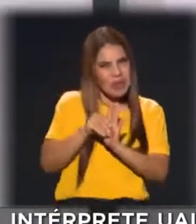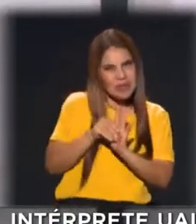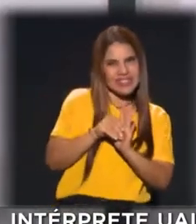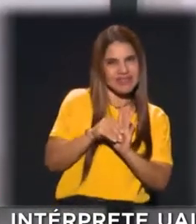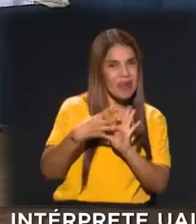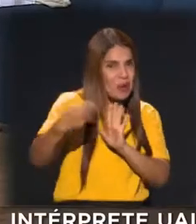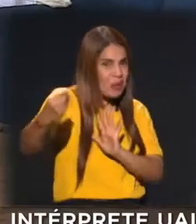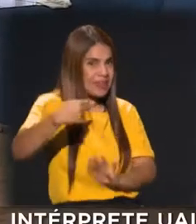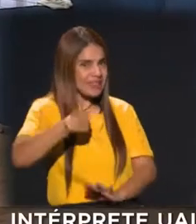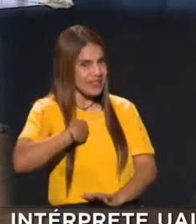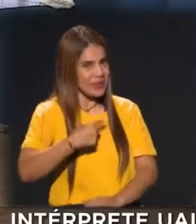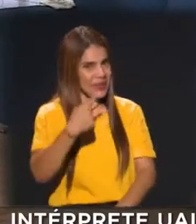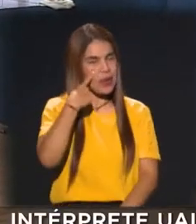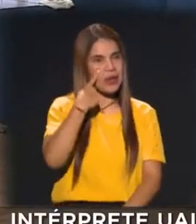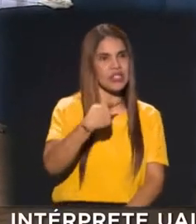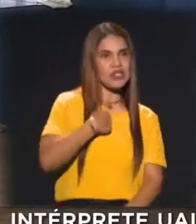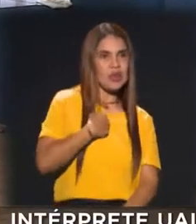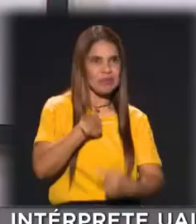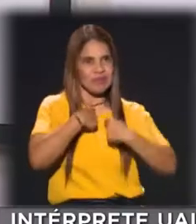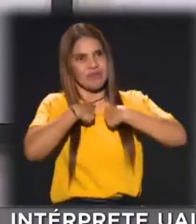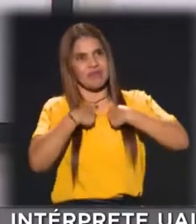De frente. Voy. Yo.